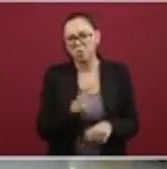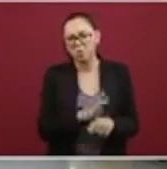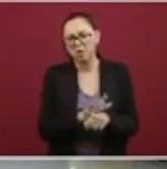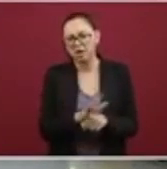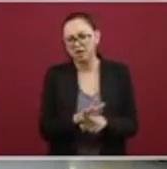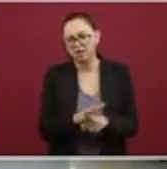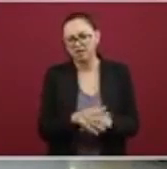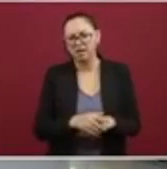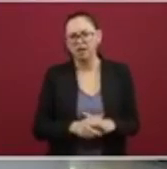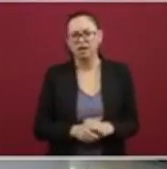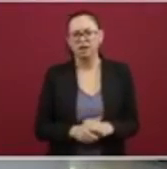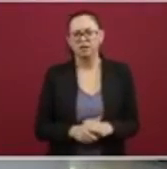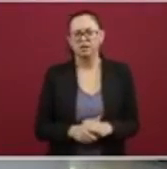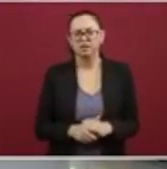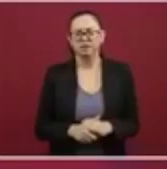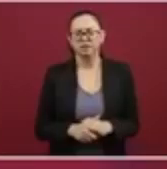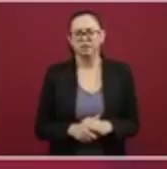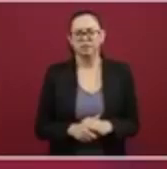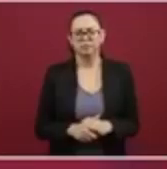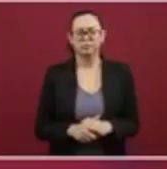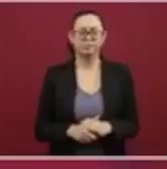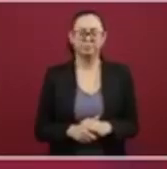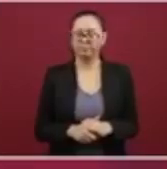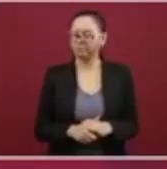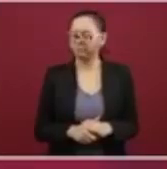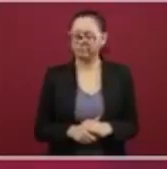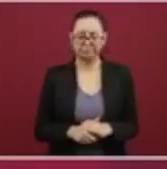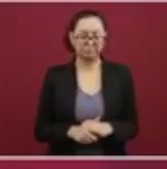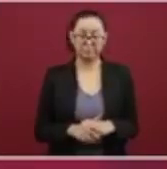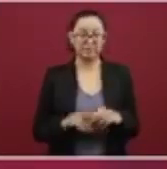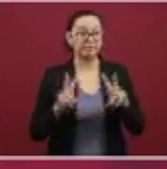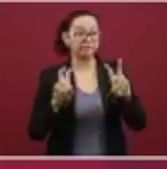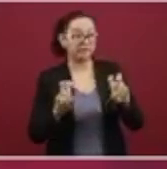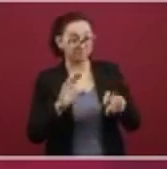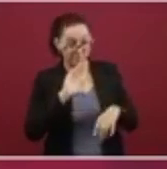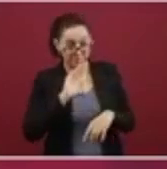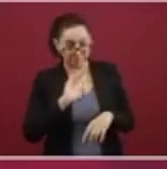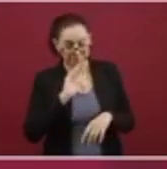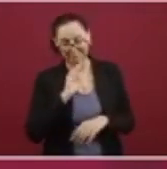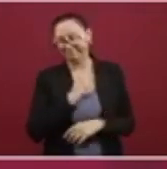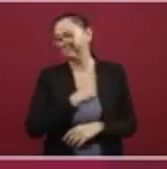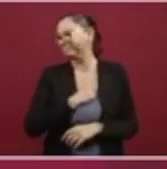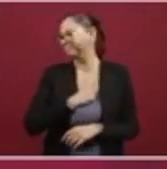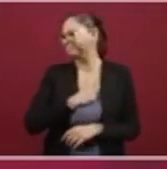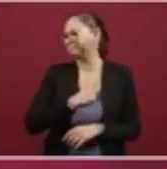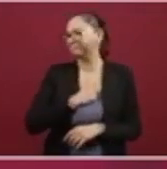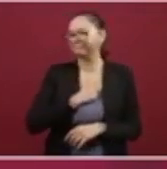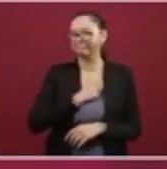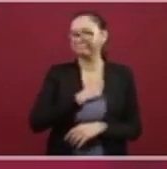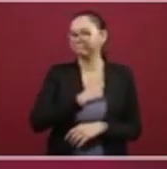Los datos de las mamás. No, es muy lamentable. Miren, de